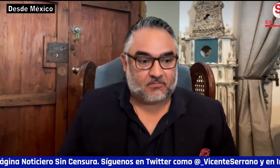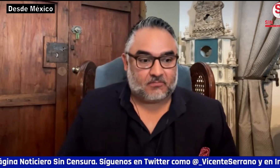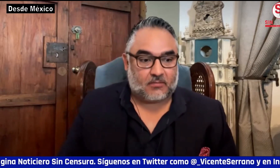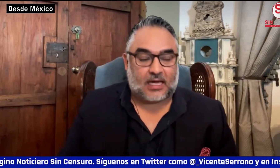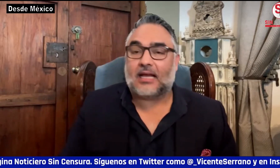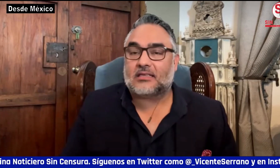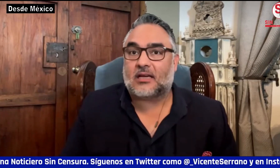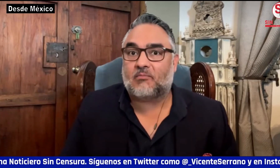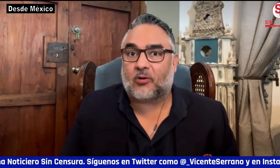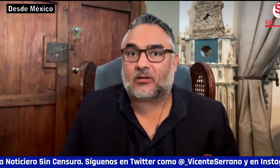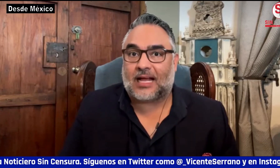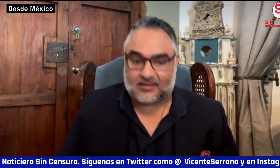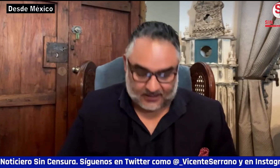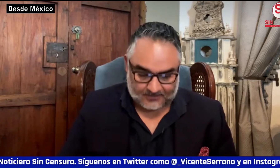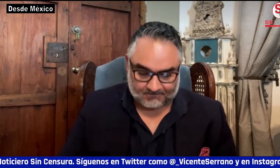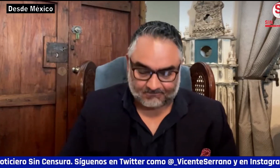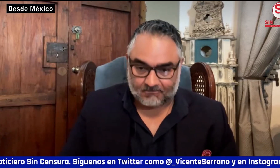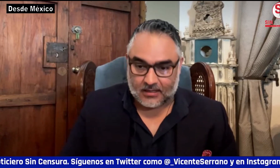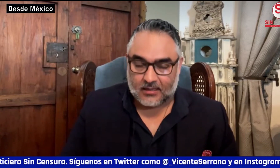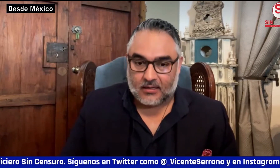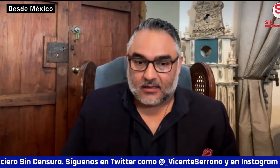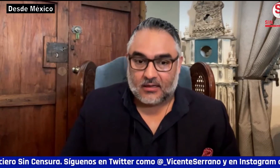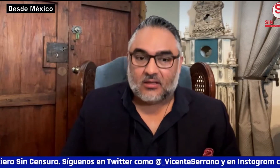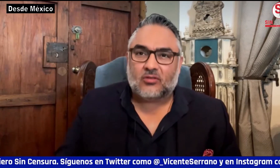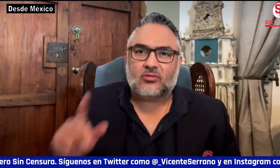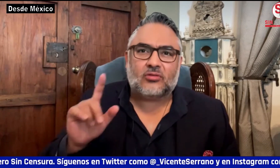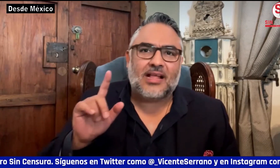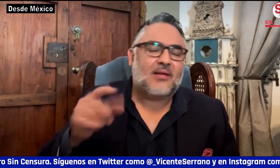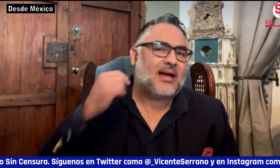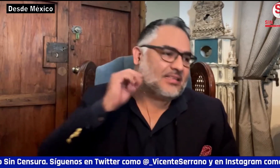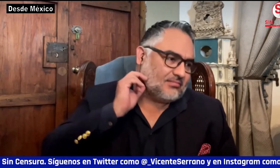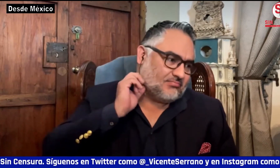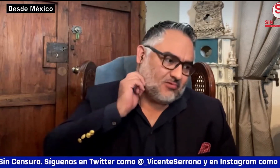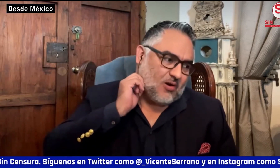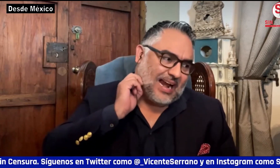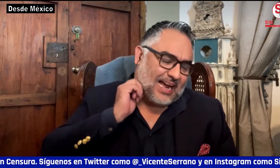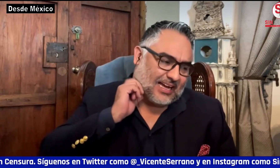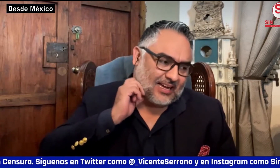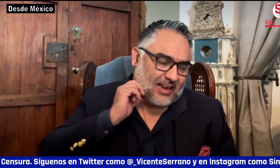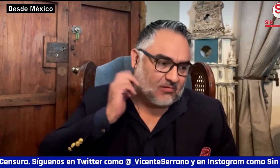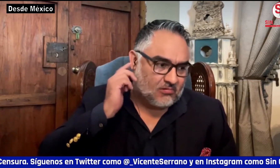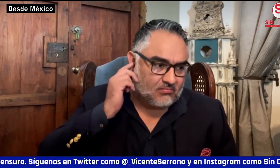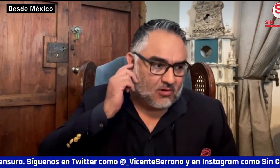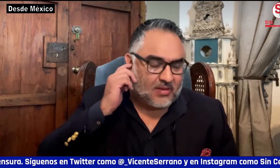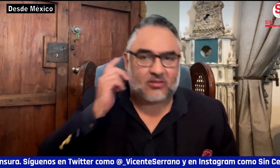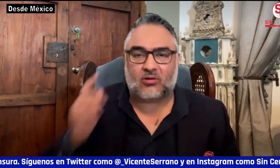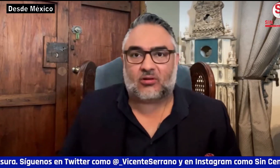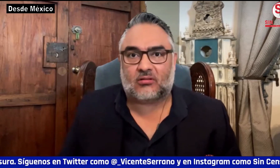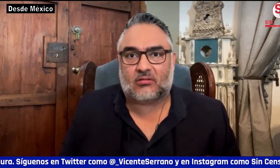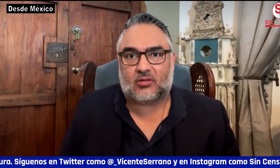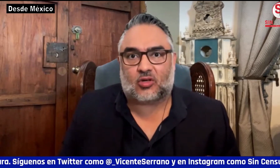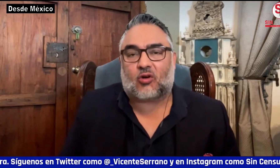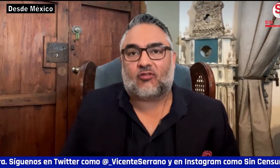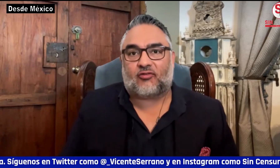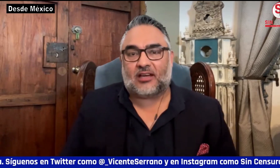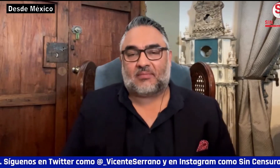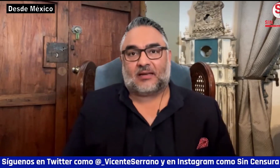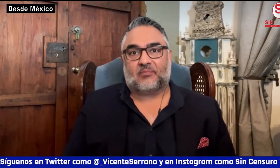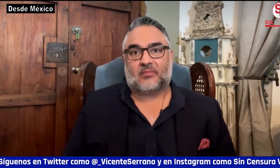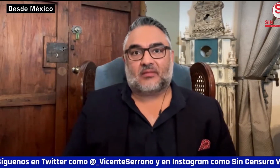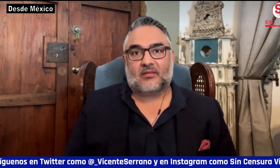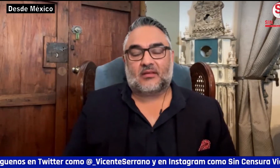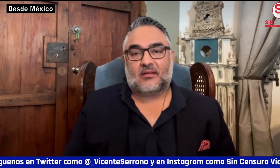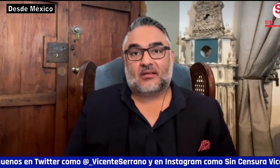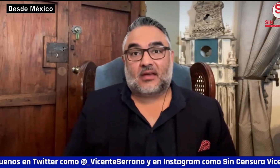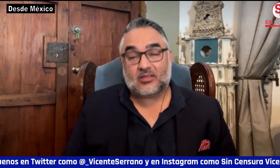información que es importante. Nada más, ojalá que en algún momento nos